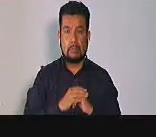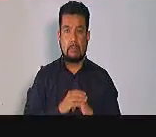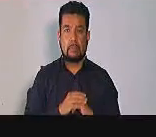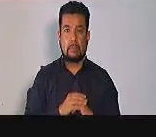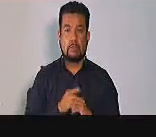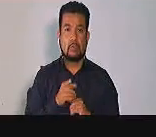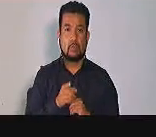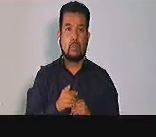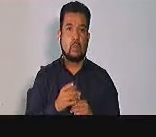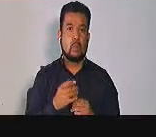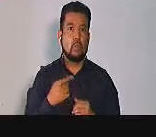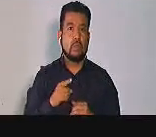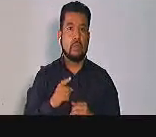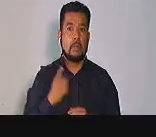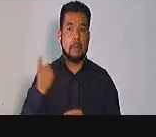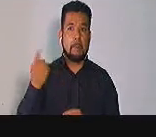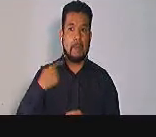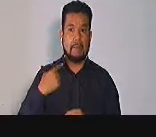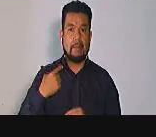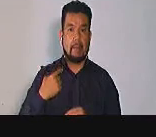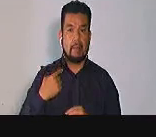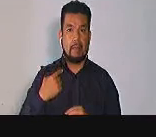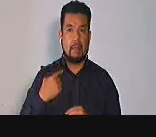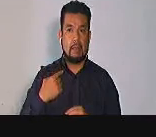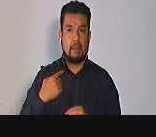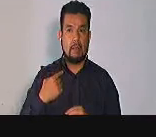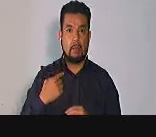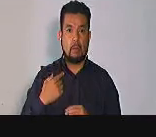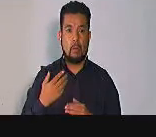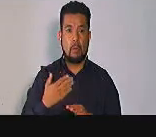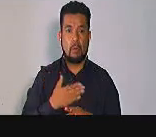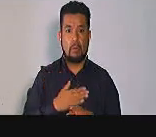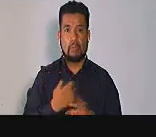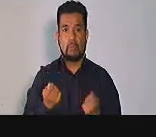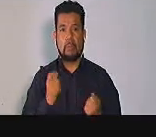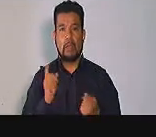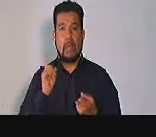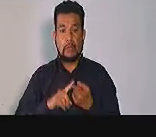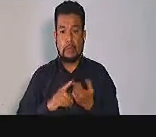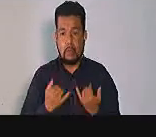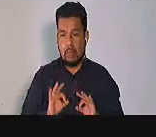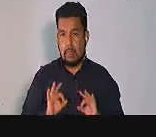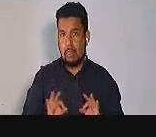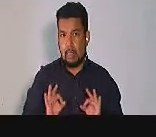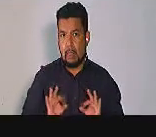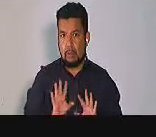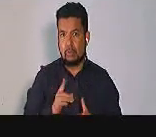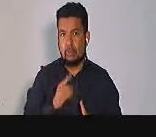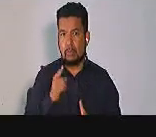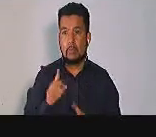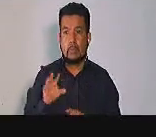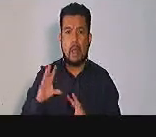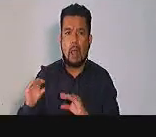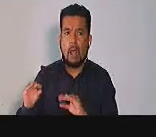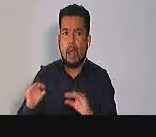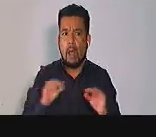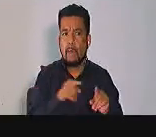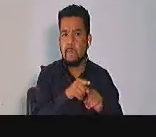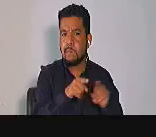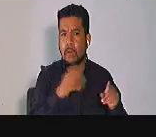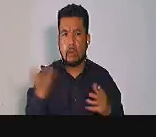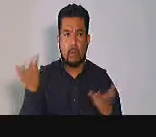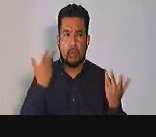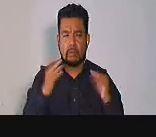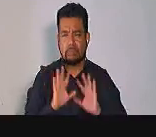de que no ha sido ordenada ninguna medida cautelar hasta el momento, de acuerdo a los rumores que se han escuchado